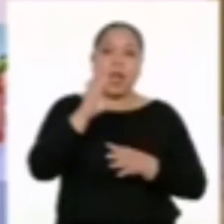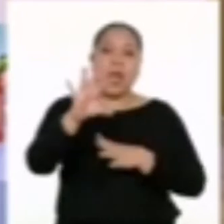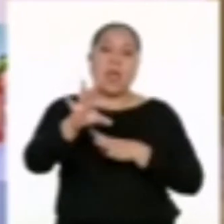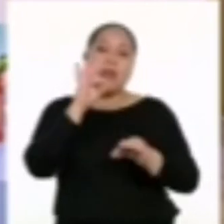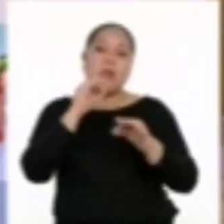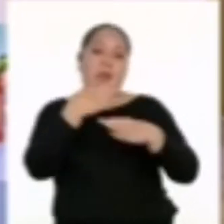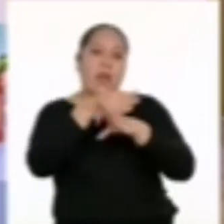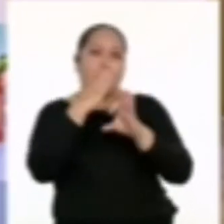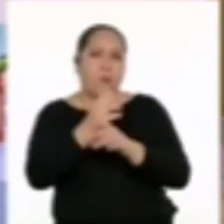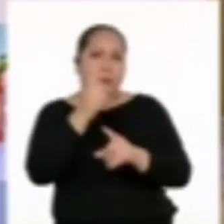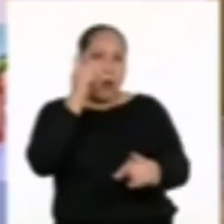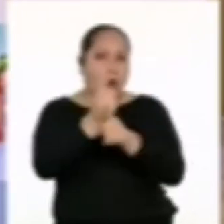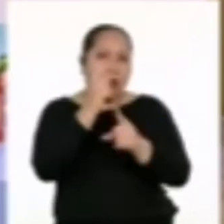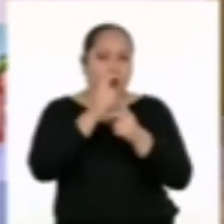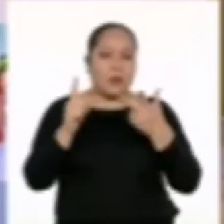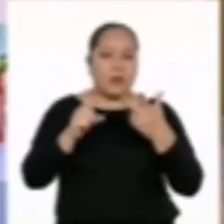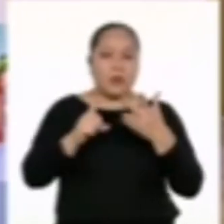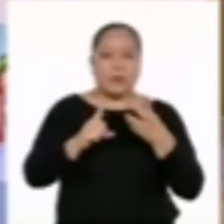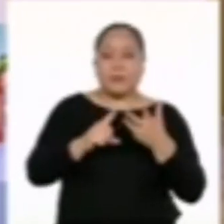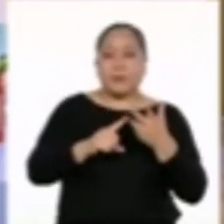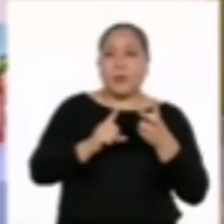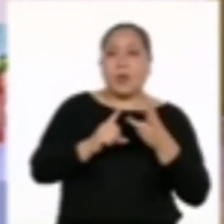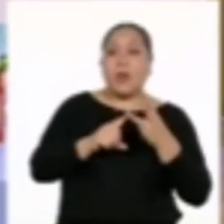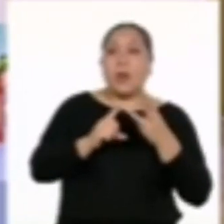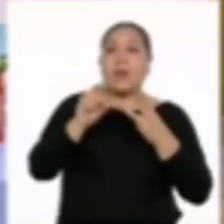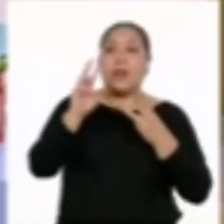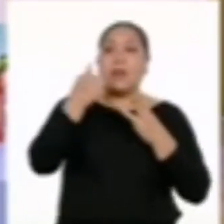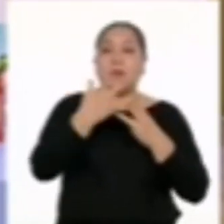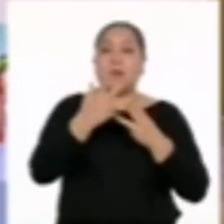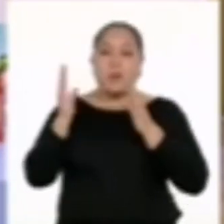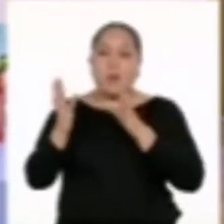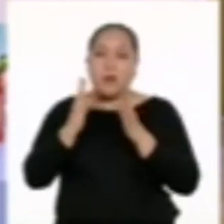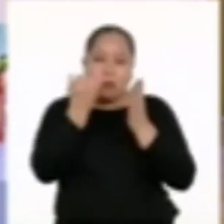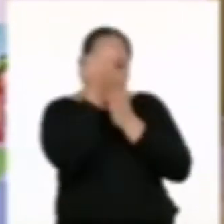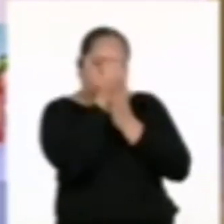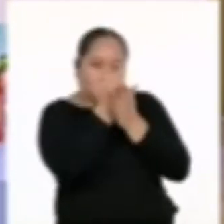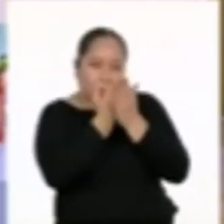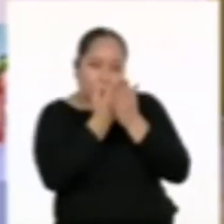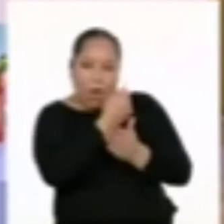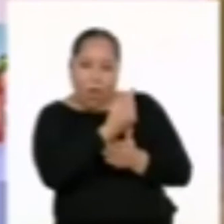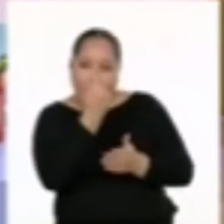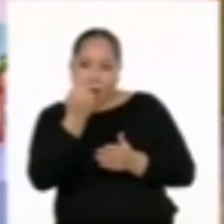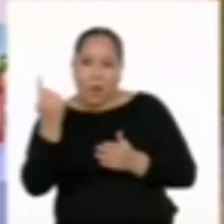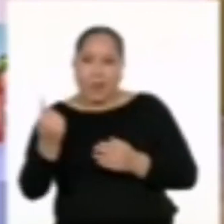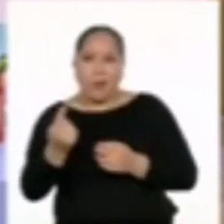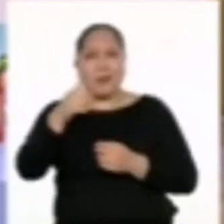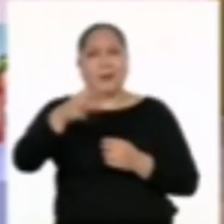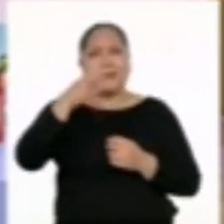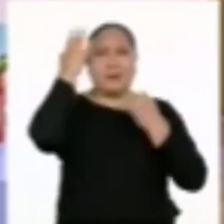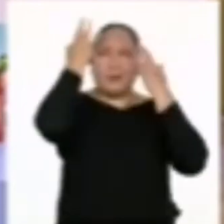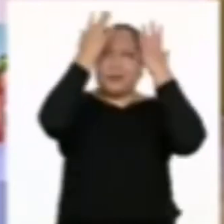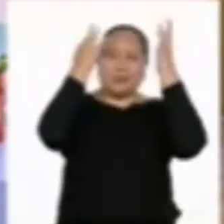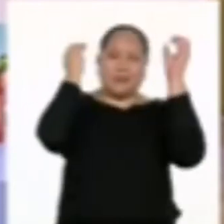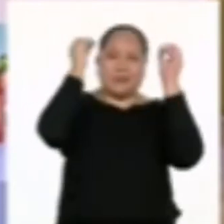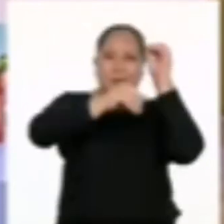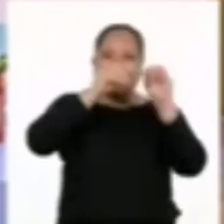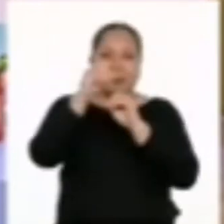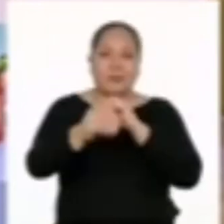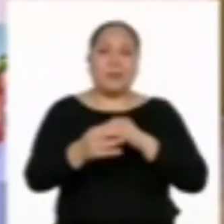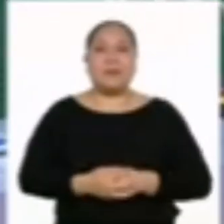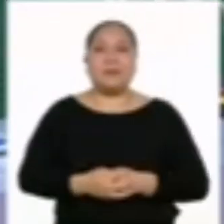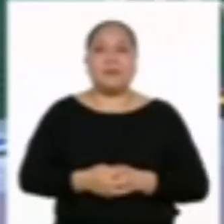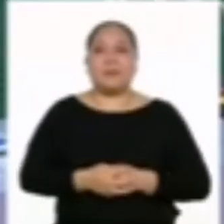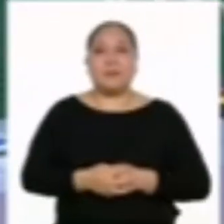el formato más adecuado y el tercero, elaborar los diseños de cada carilla. Aquí pueden darle rienda suelta a toda su